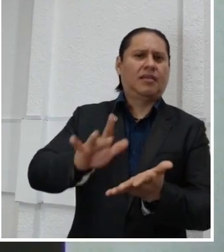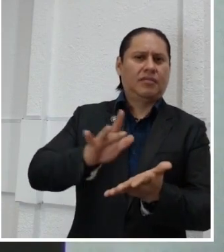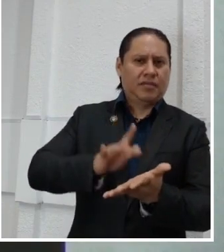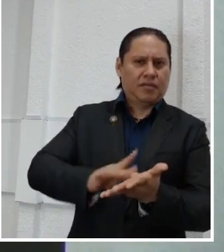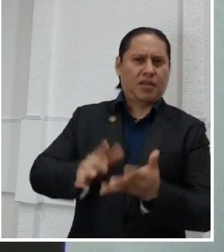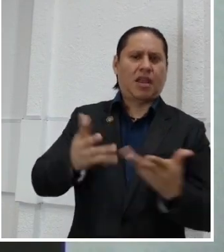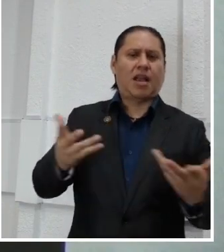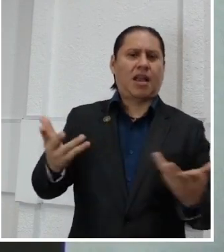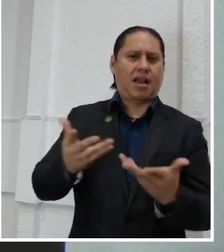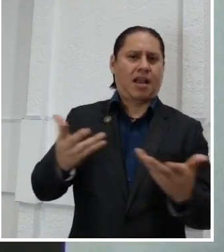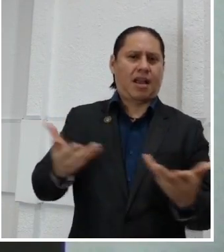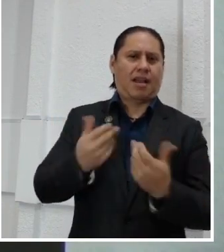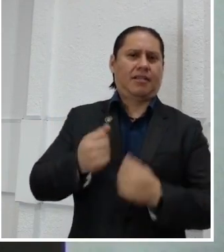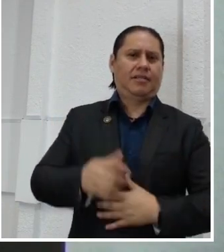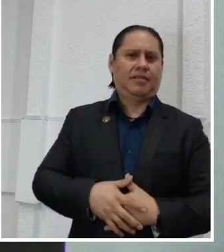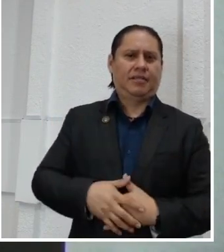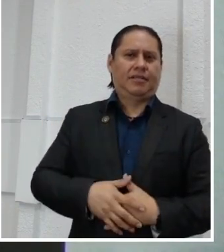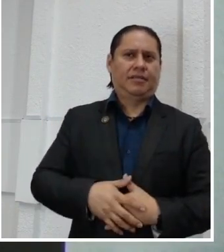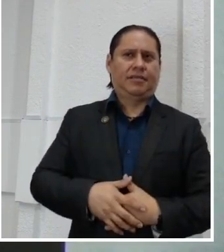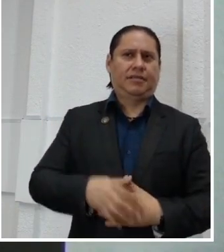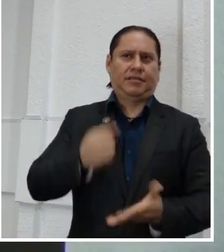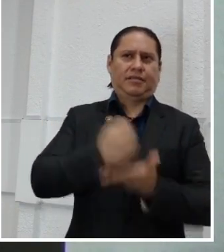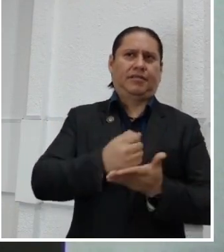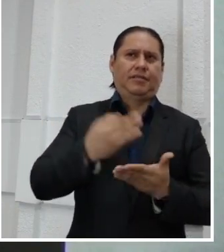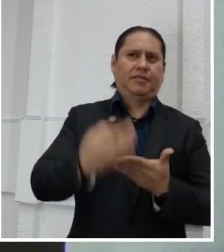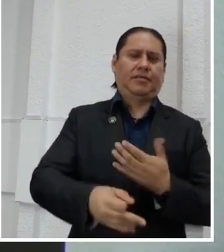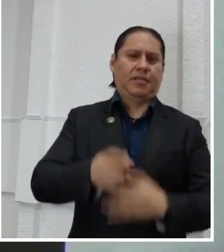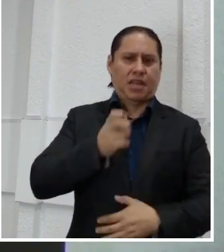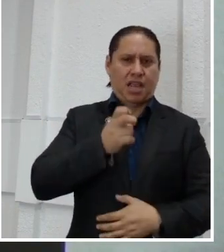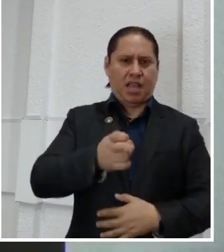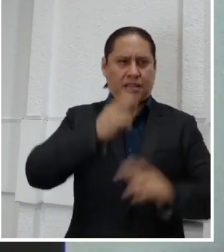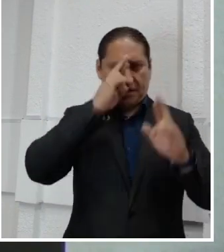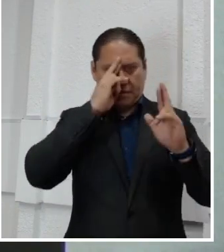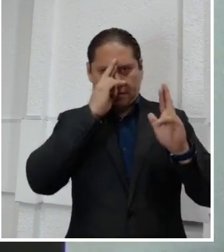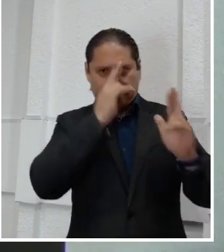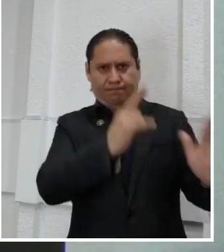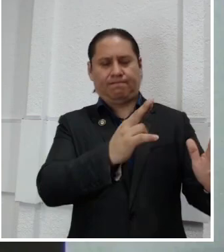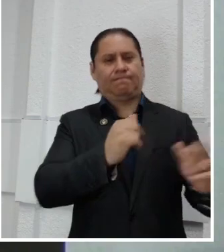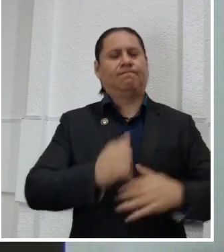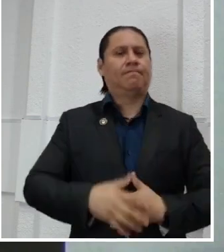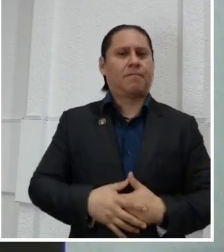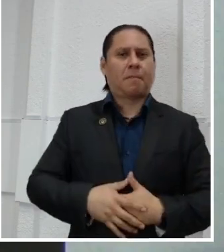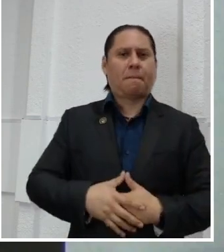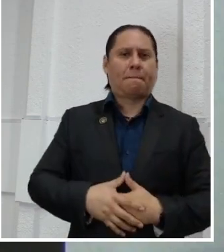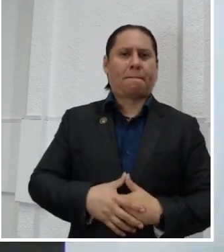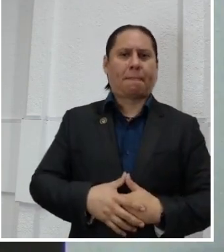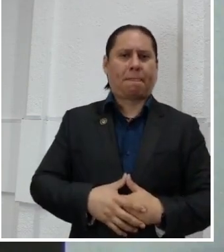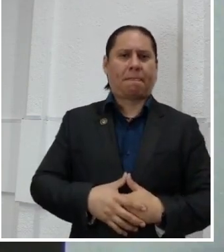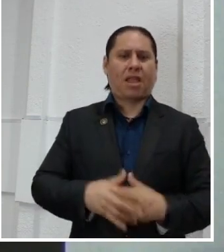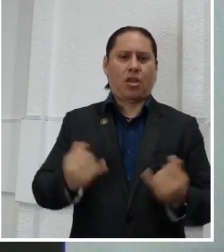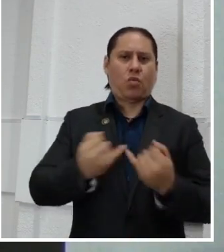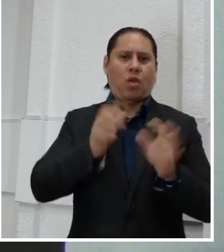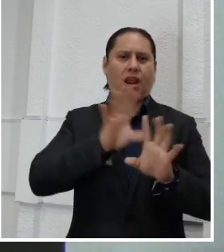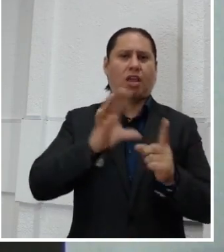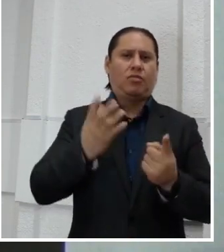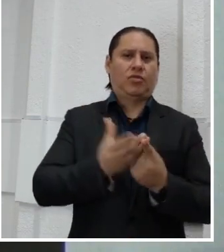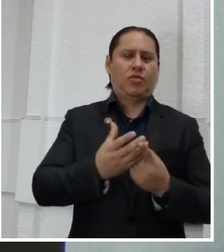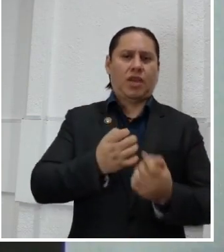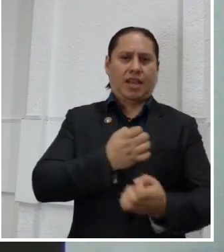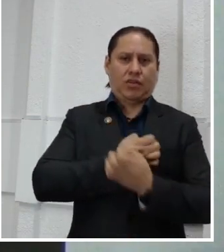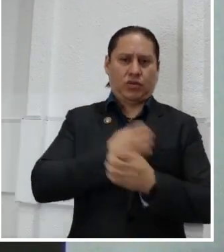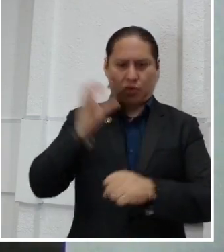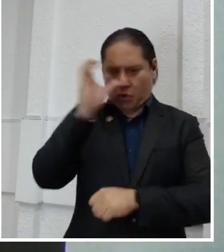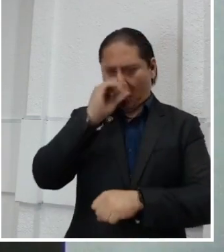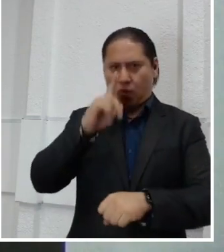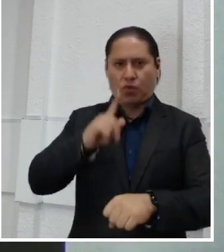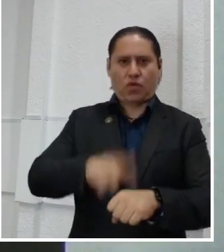la elaboración y la aprobación de este reconocimiento, lo mismo que a la Comisión de Educación y